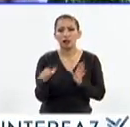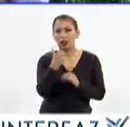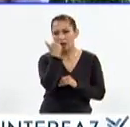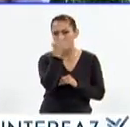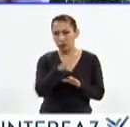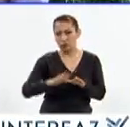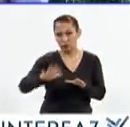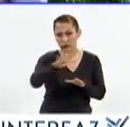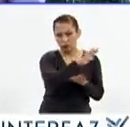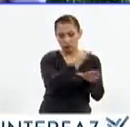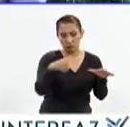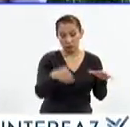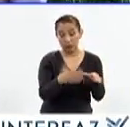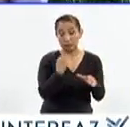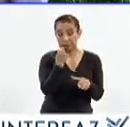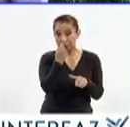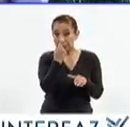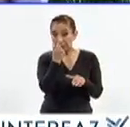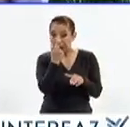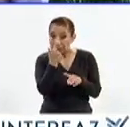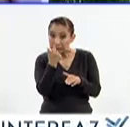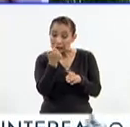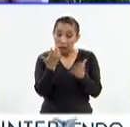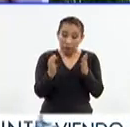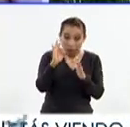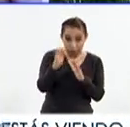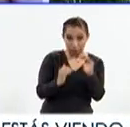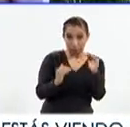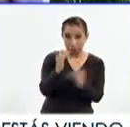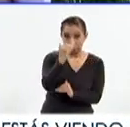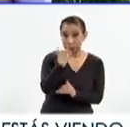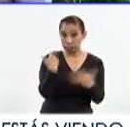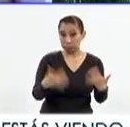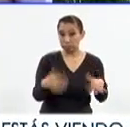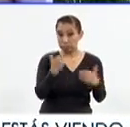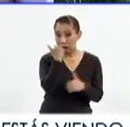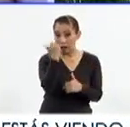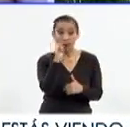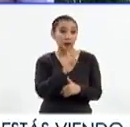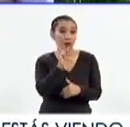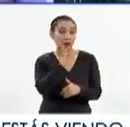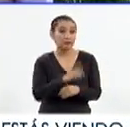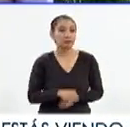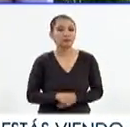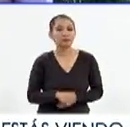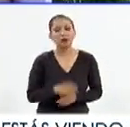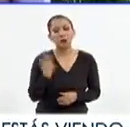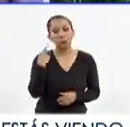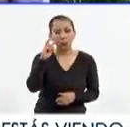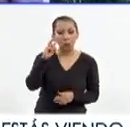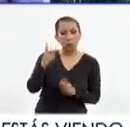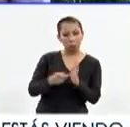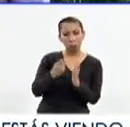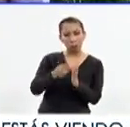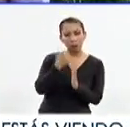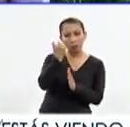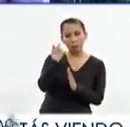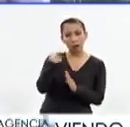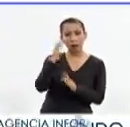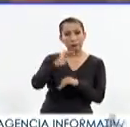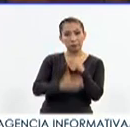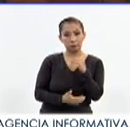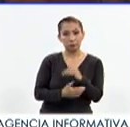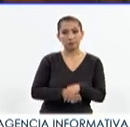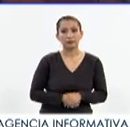2.600 alumnos, entonces es casi un porcentaje alto de alumnas. En muchos casos las alumnas son las que